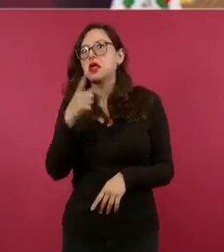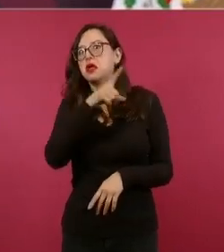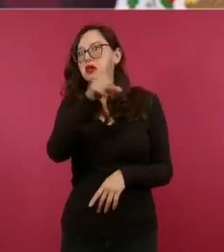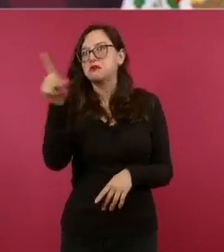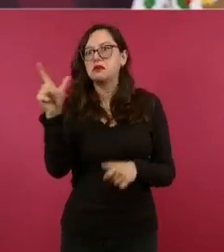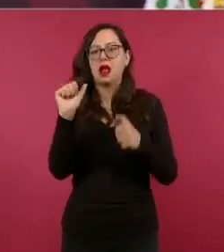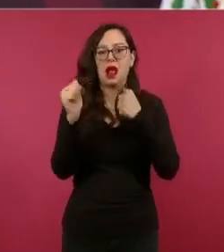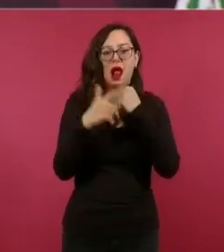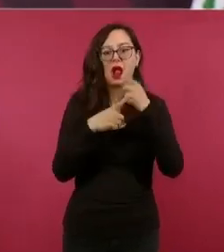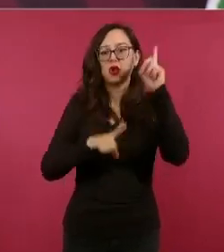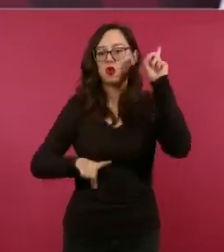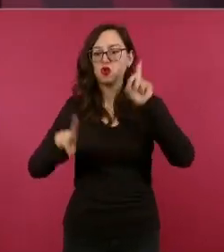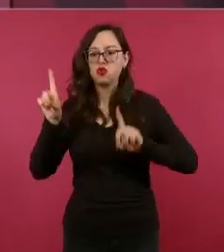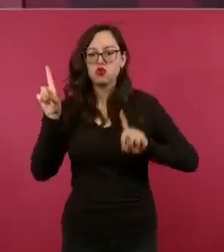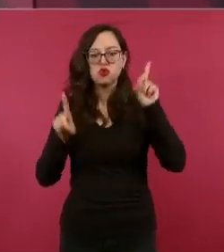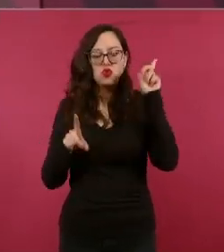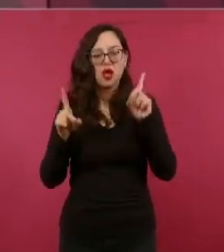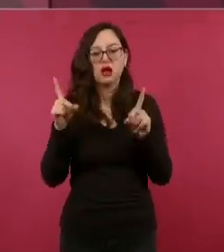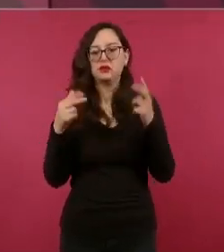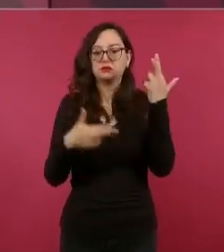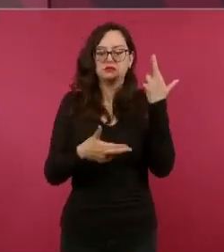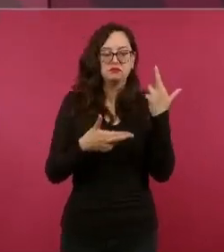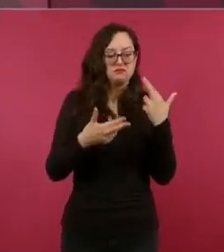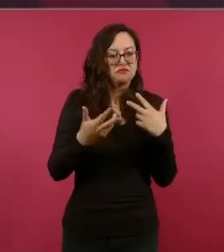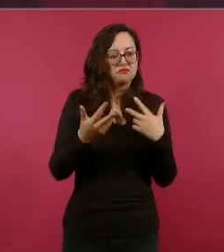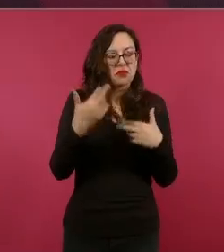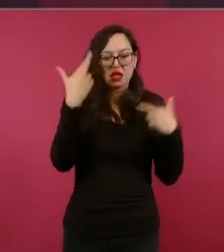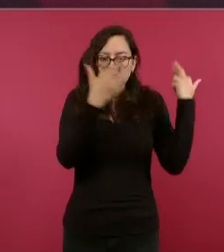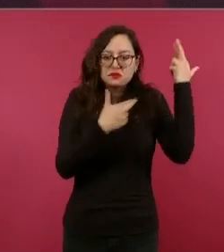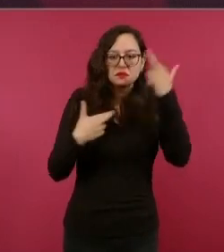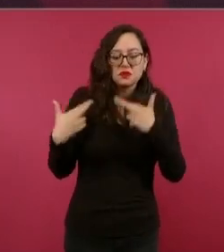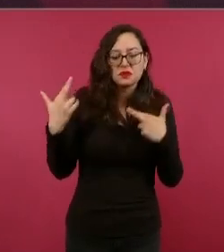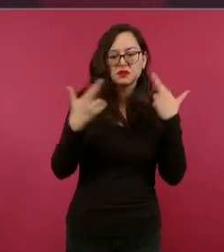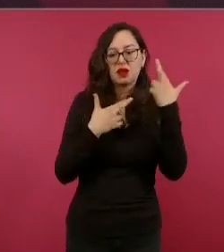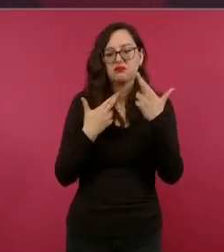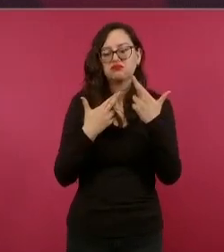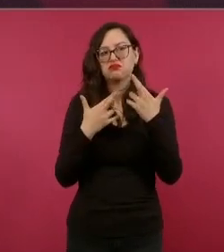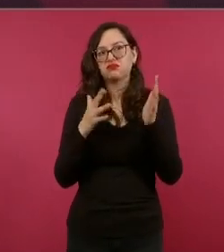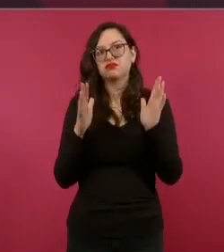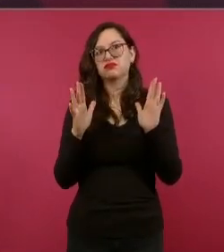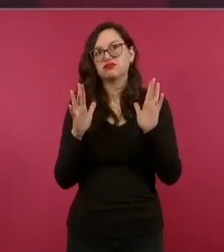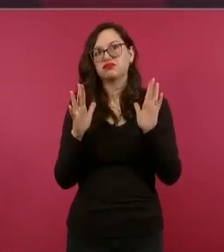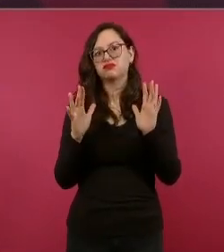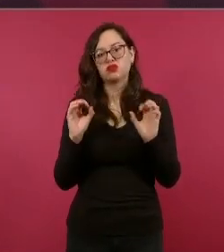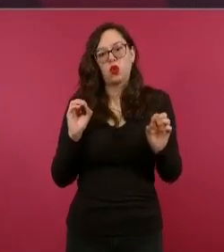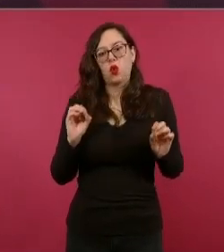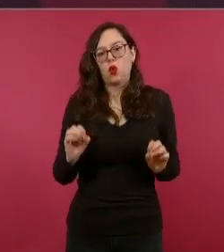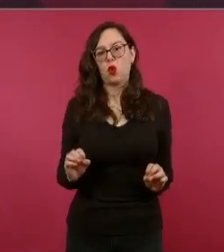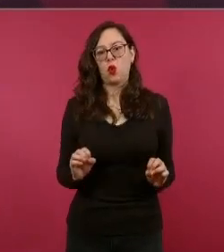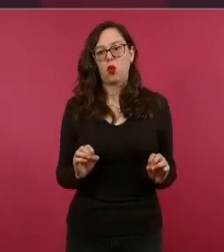Sí, que de dominio público o